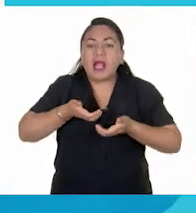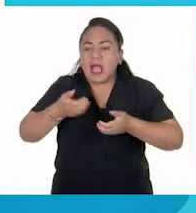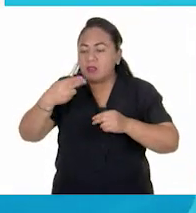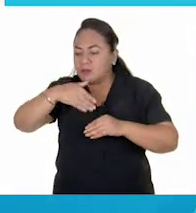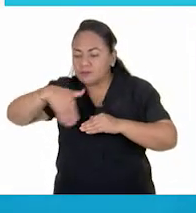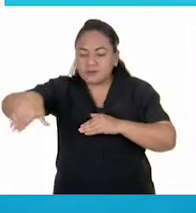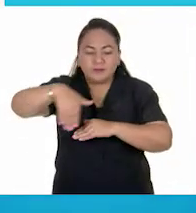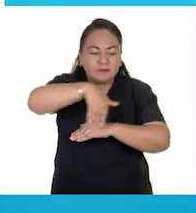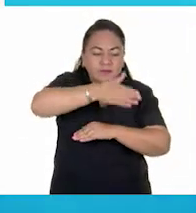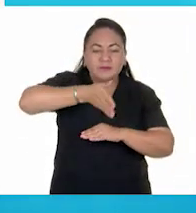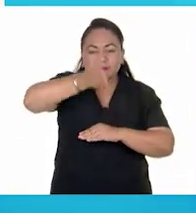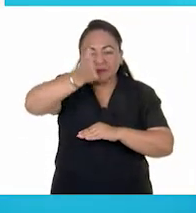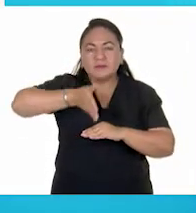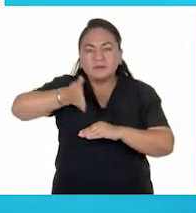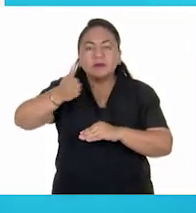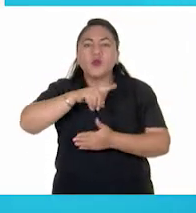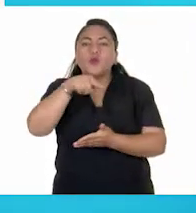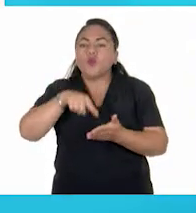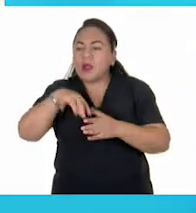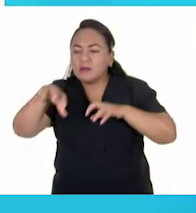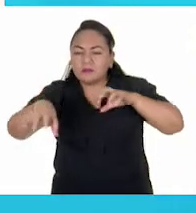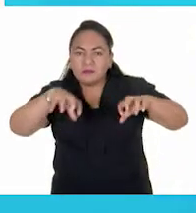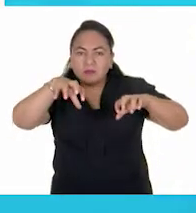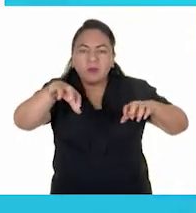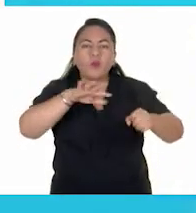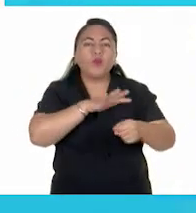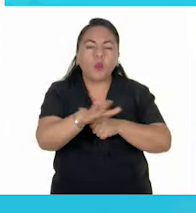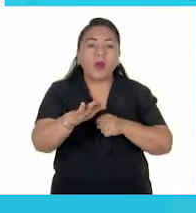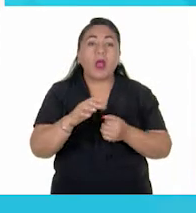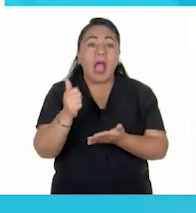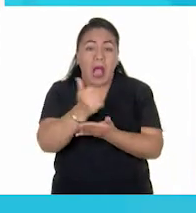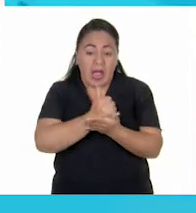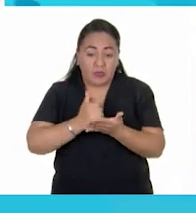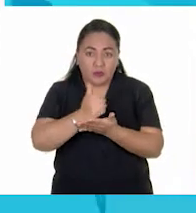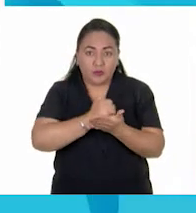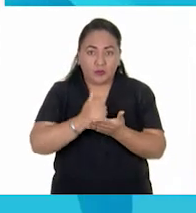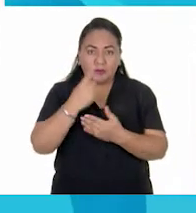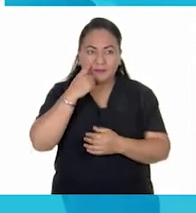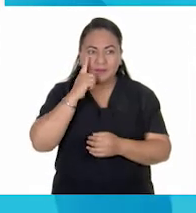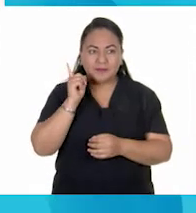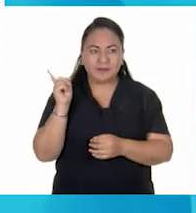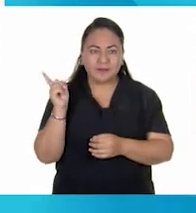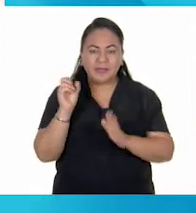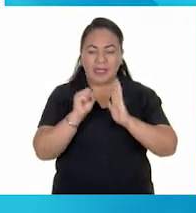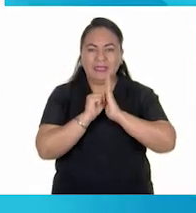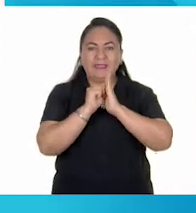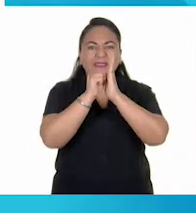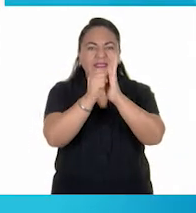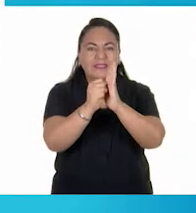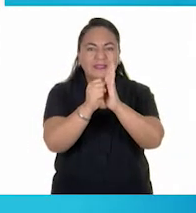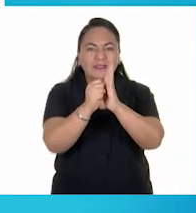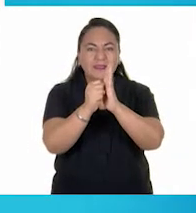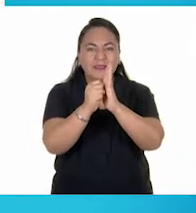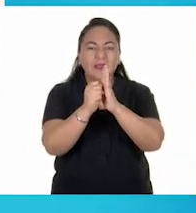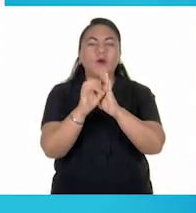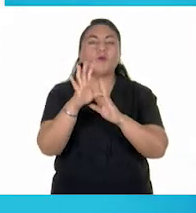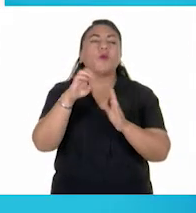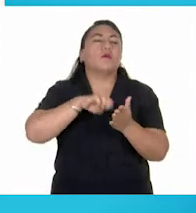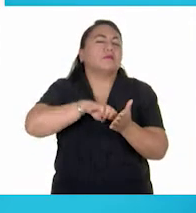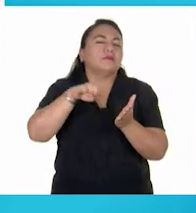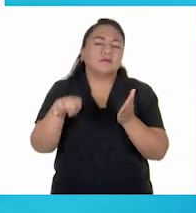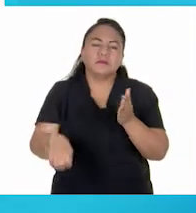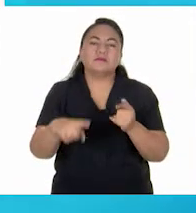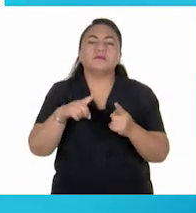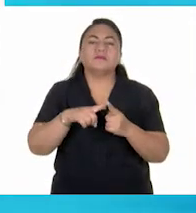interés. ¿Qué elementos tiene? En azul podemos ver los símbolos que hacen referencia a lugares establecidos